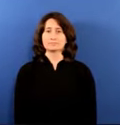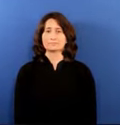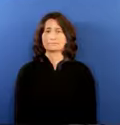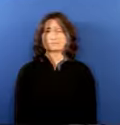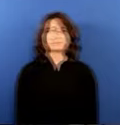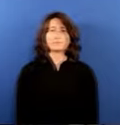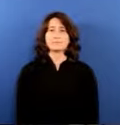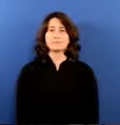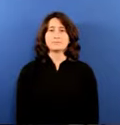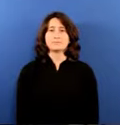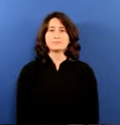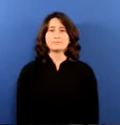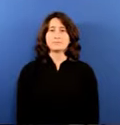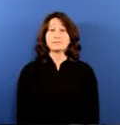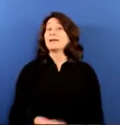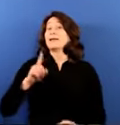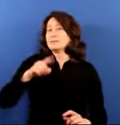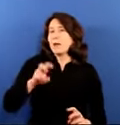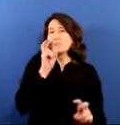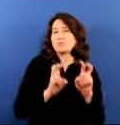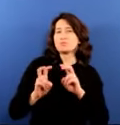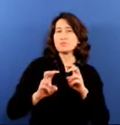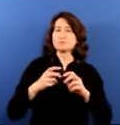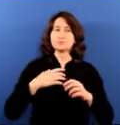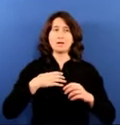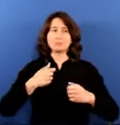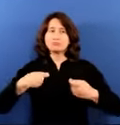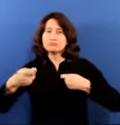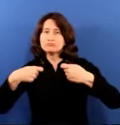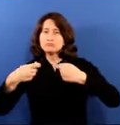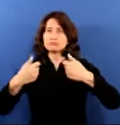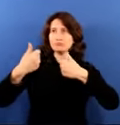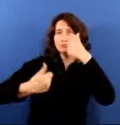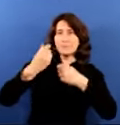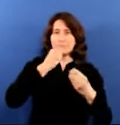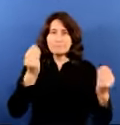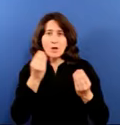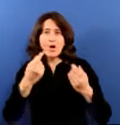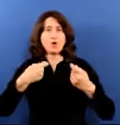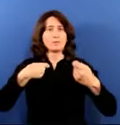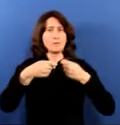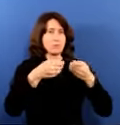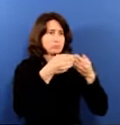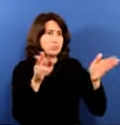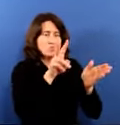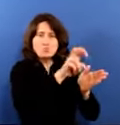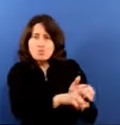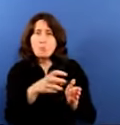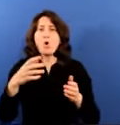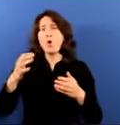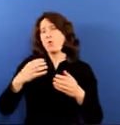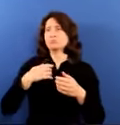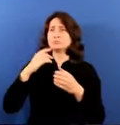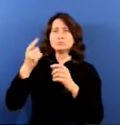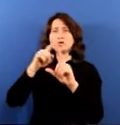Agencias de Publicidad de Vizcaya. La convocatoria coincide además con la celebración del Festival del Sol en Bilbao, que reunirá entre el 31 de mayo y el